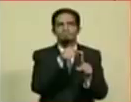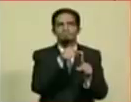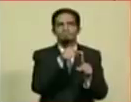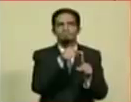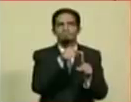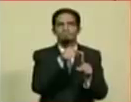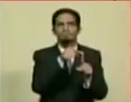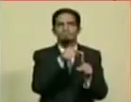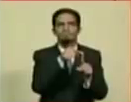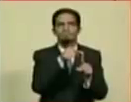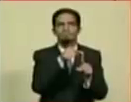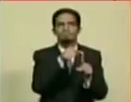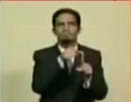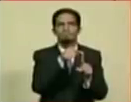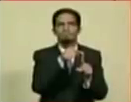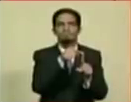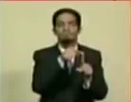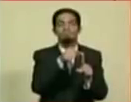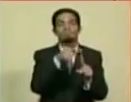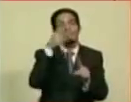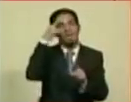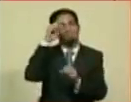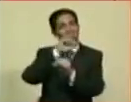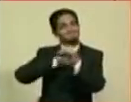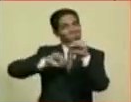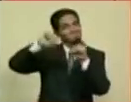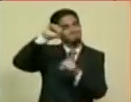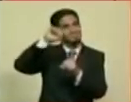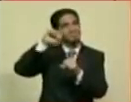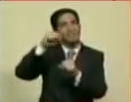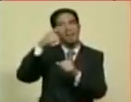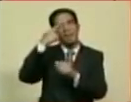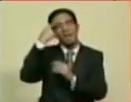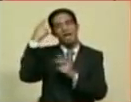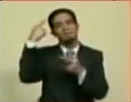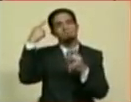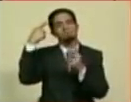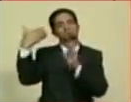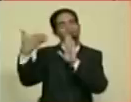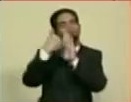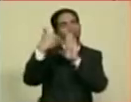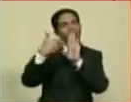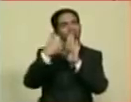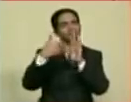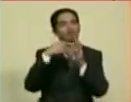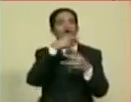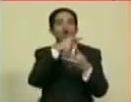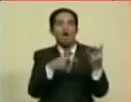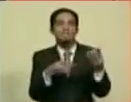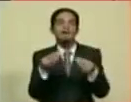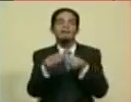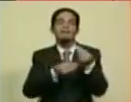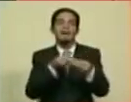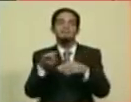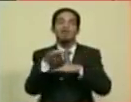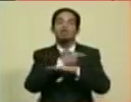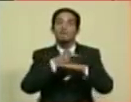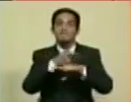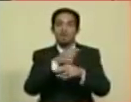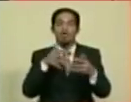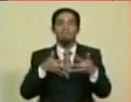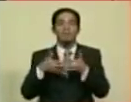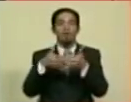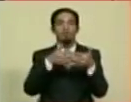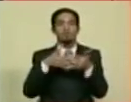sanciones del gobierno de los Estados Unidos de Norteamérica y que han recrudecido en estas